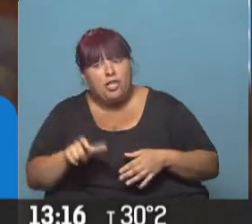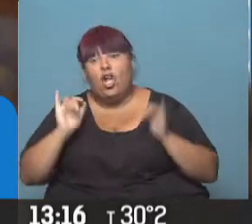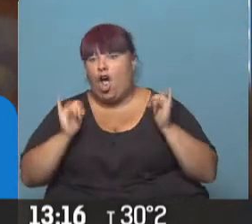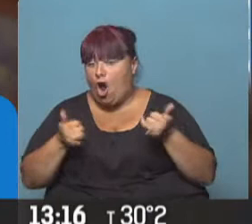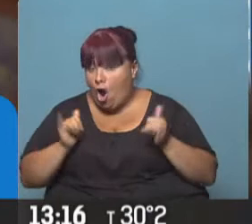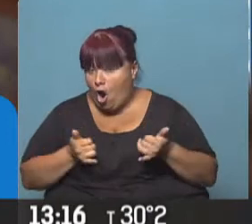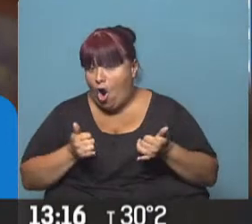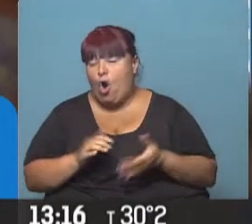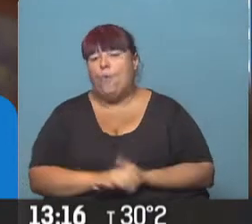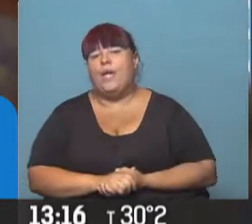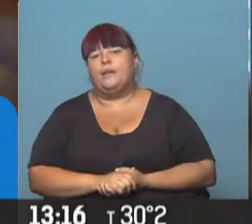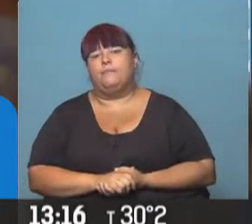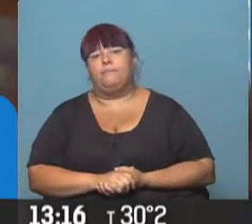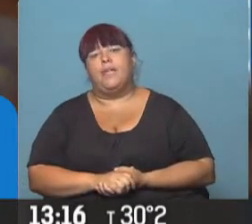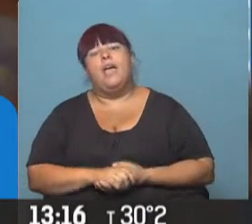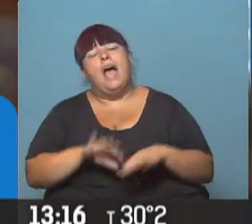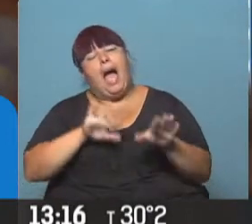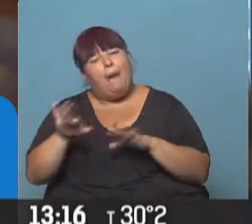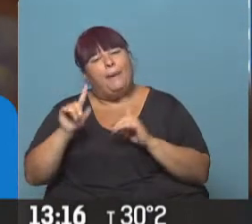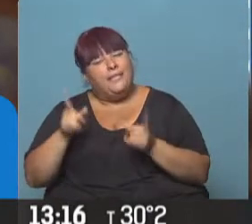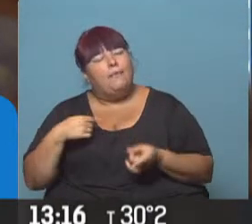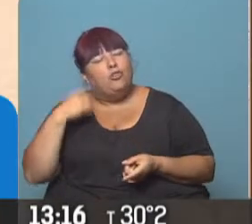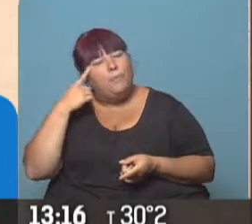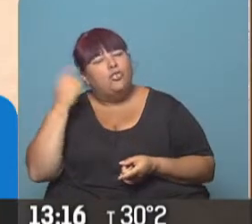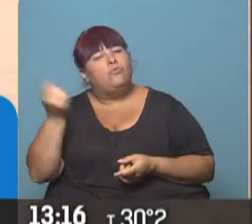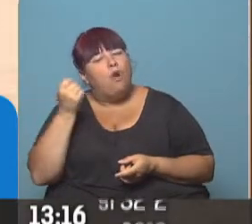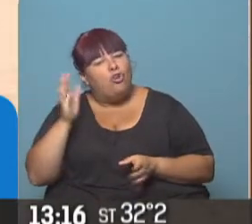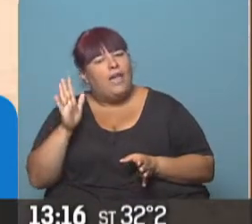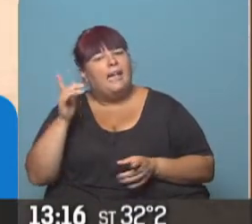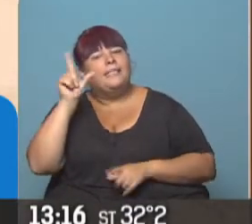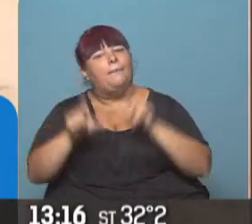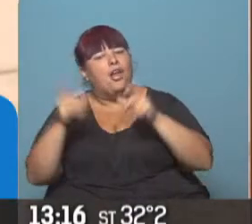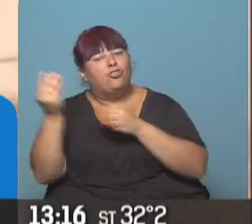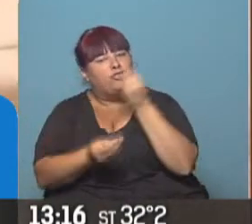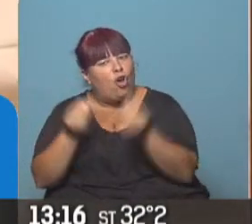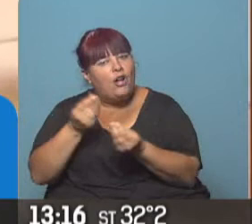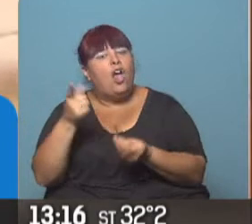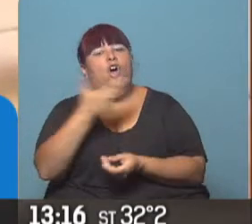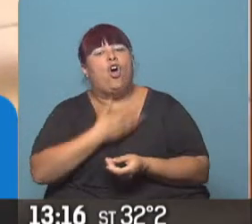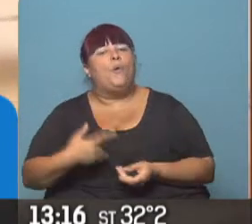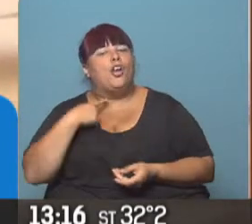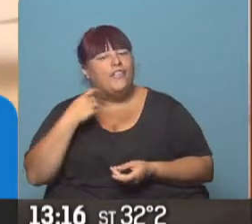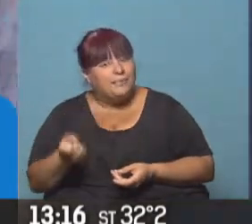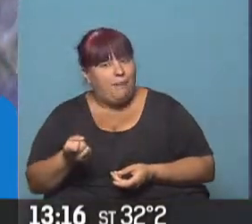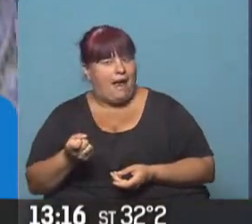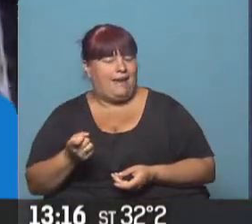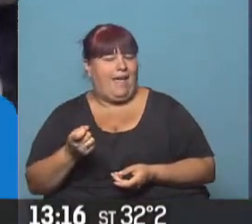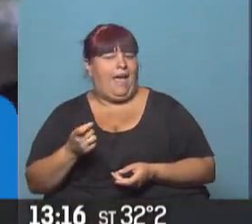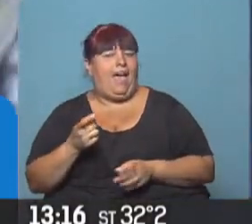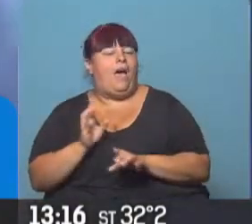joven. Y por otro lado, creo que es interesante poner gente que el gobierno español no pueda,